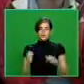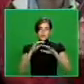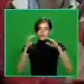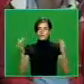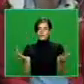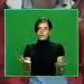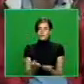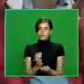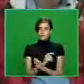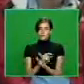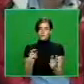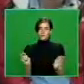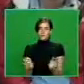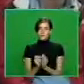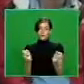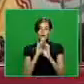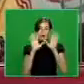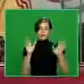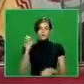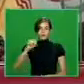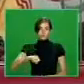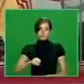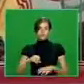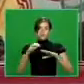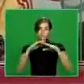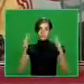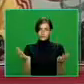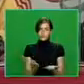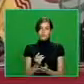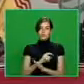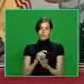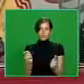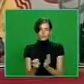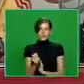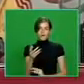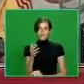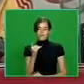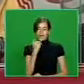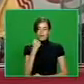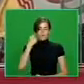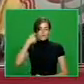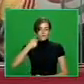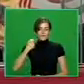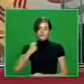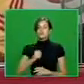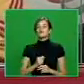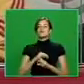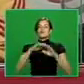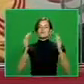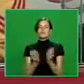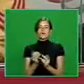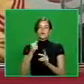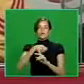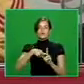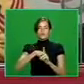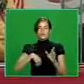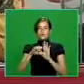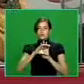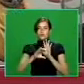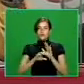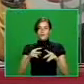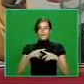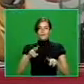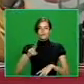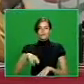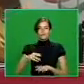entero Claro que sí en el mundo entero había una corriente feminista mundial luchando por esto pero nunca se había colocado